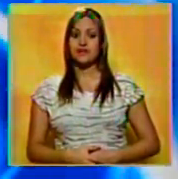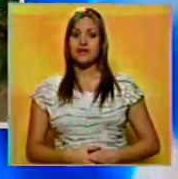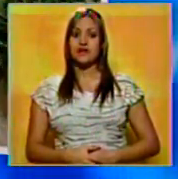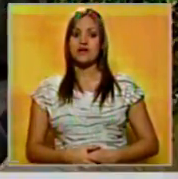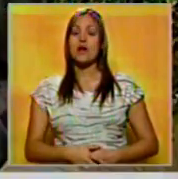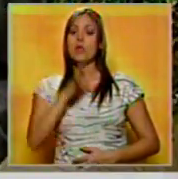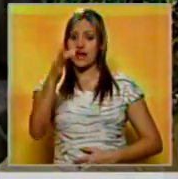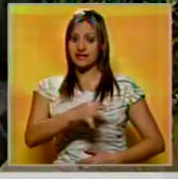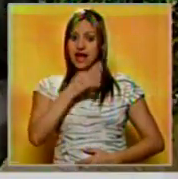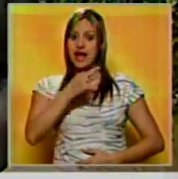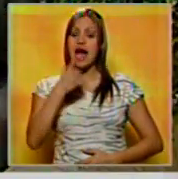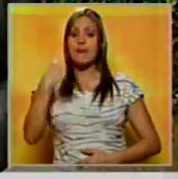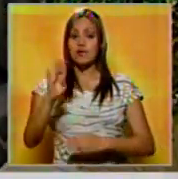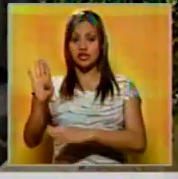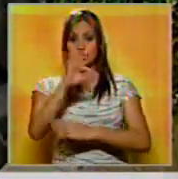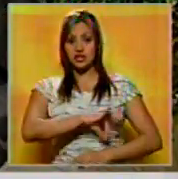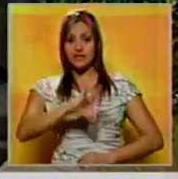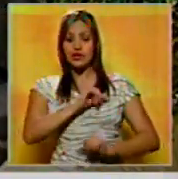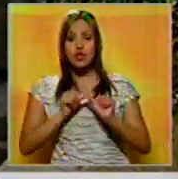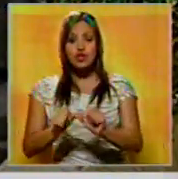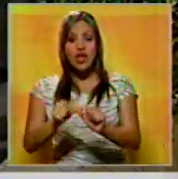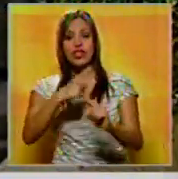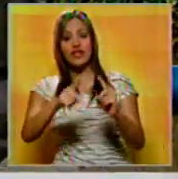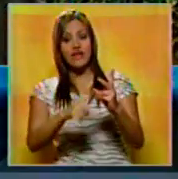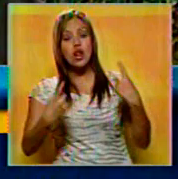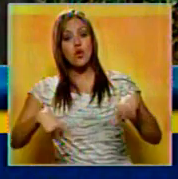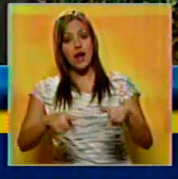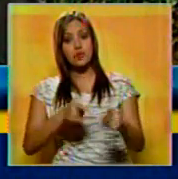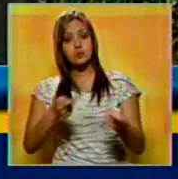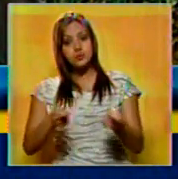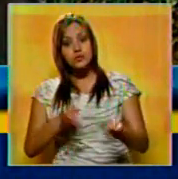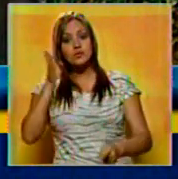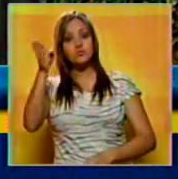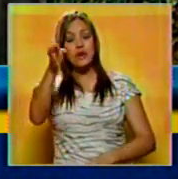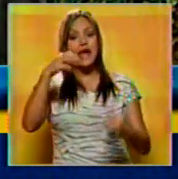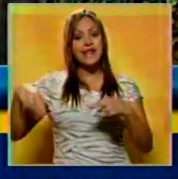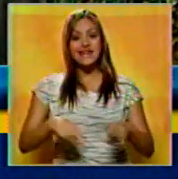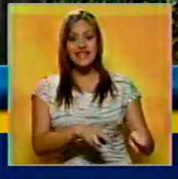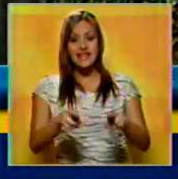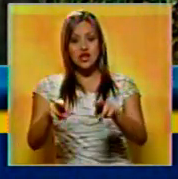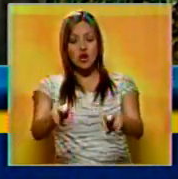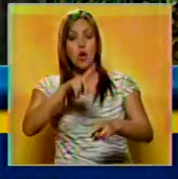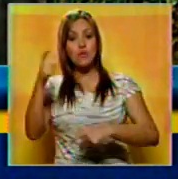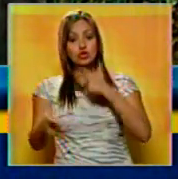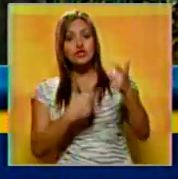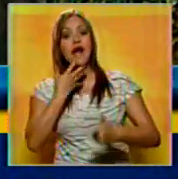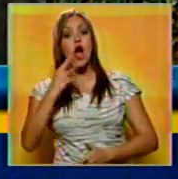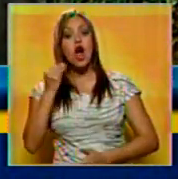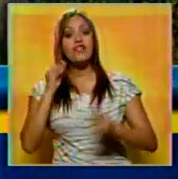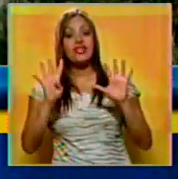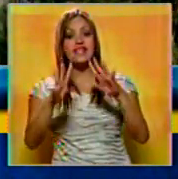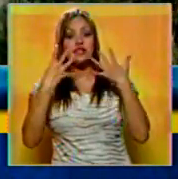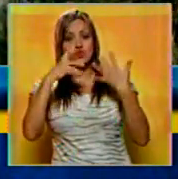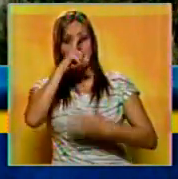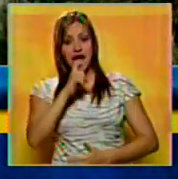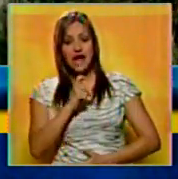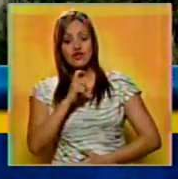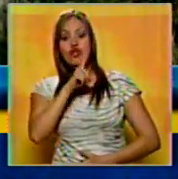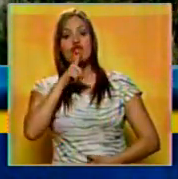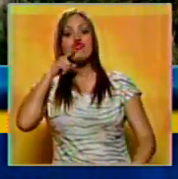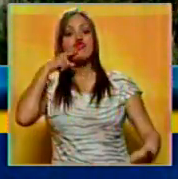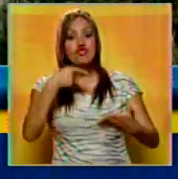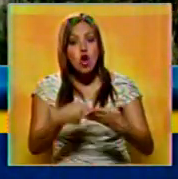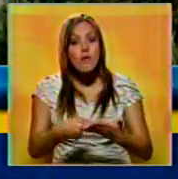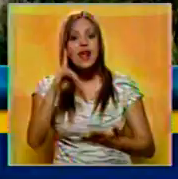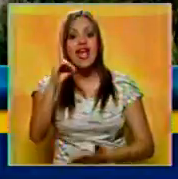Buenas tardes, amigos. La Protección Civil continúa desplegado en distintos puntos a lo largo del río Cabriales en la búsqueda del joven de 19 años de edad, identificado